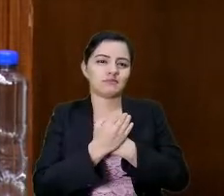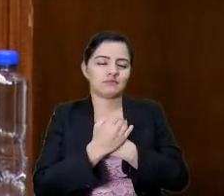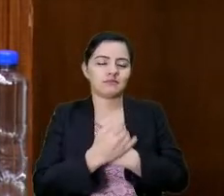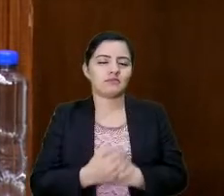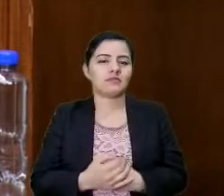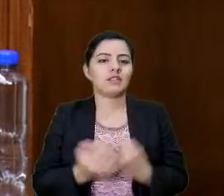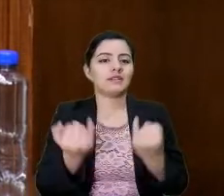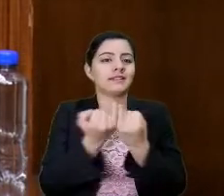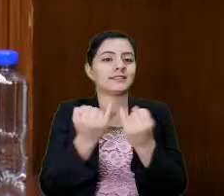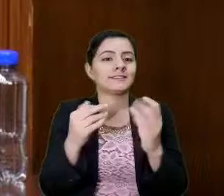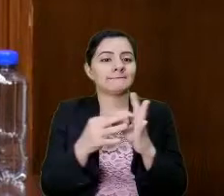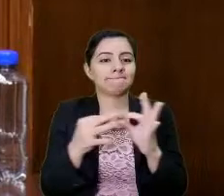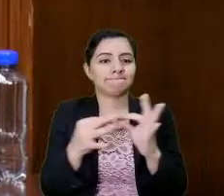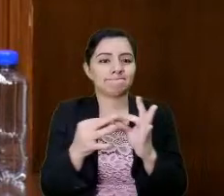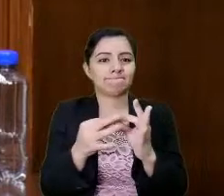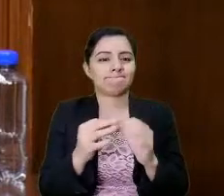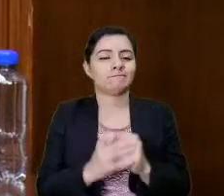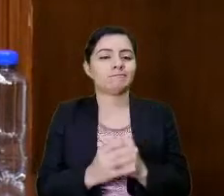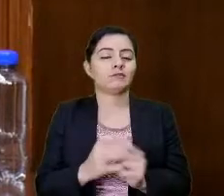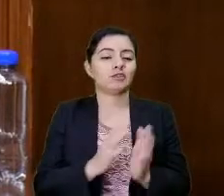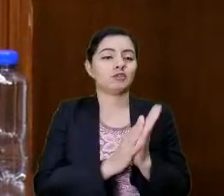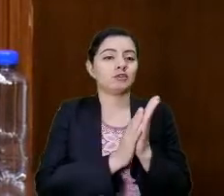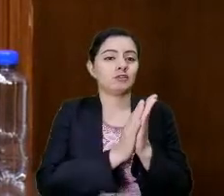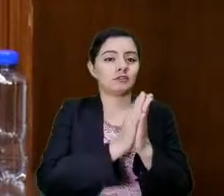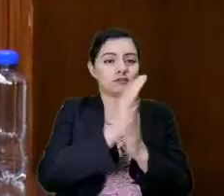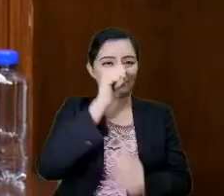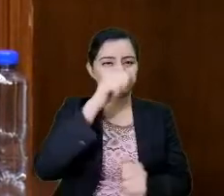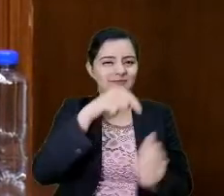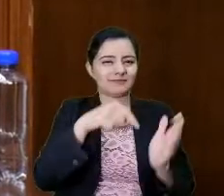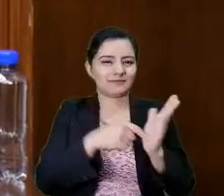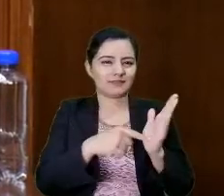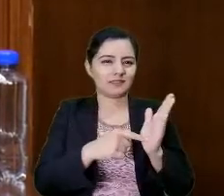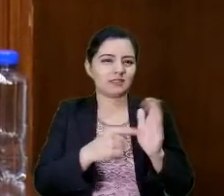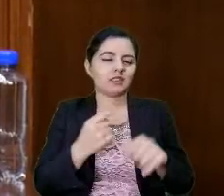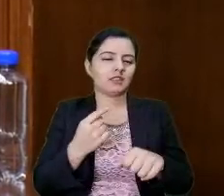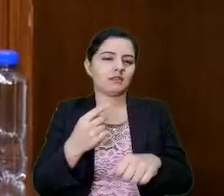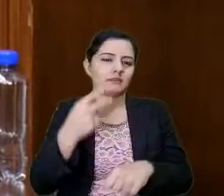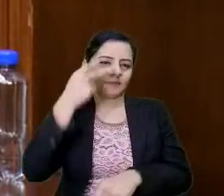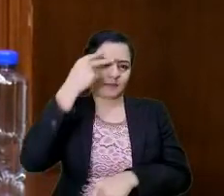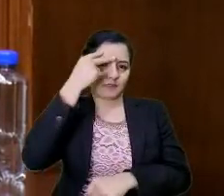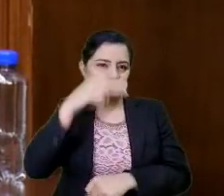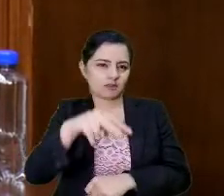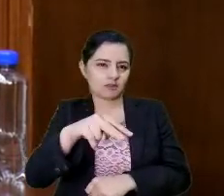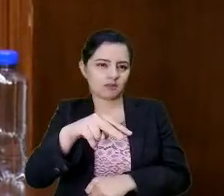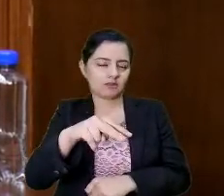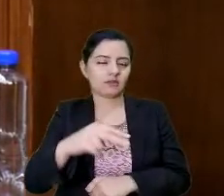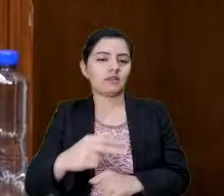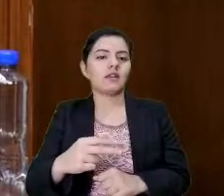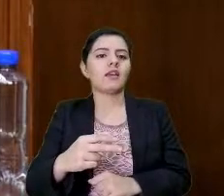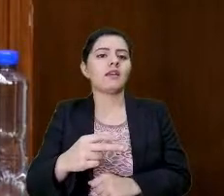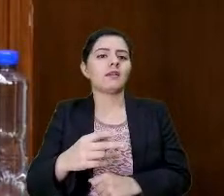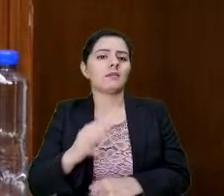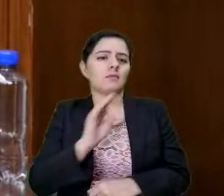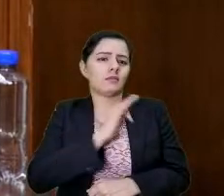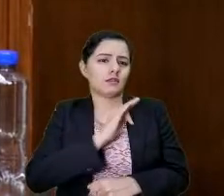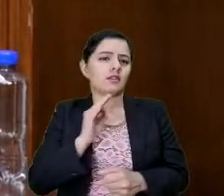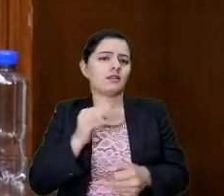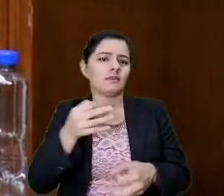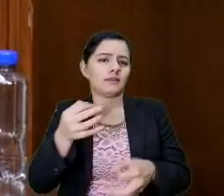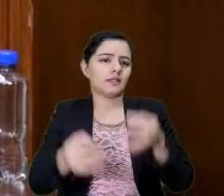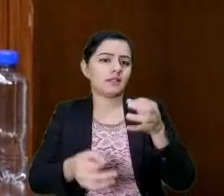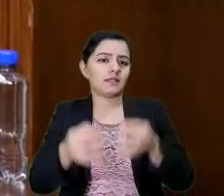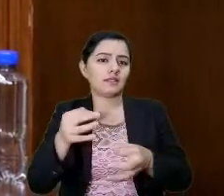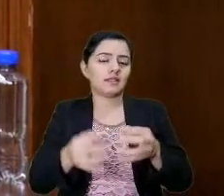una procracidad a la propia Constitución política de los Estados Unidos mexicanos, teniendo a ministras y ministros ganando hasta